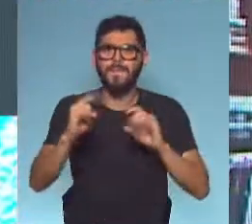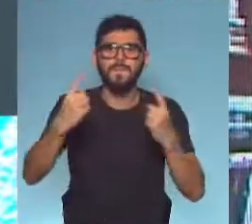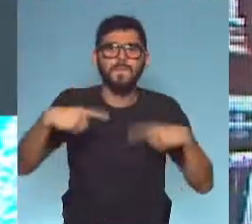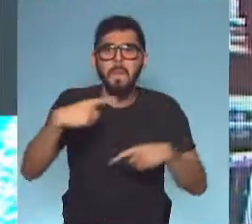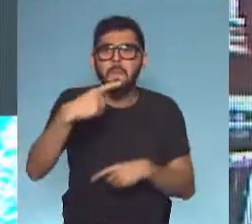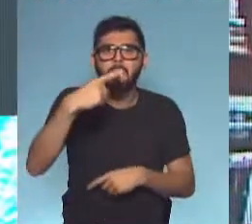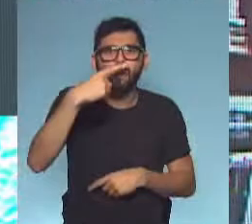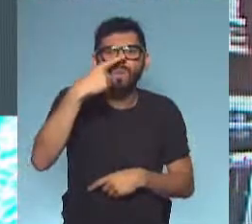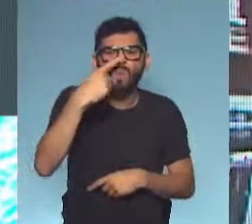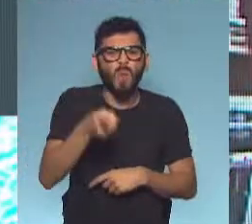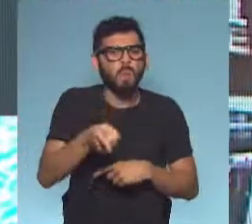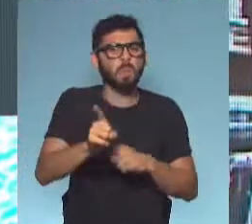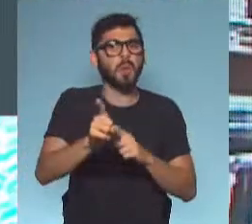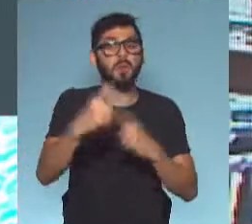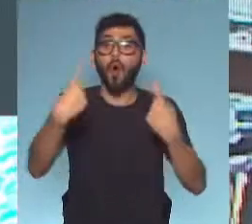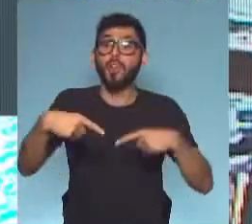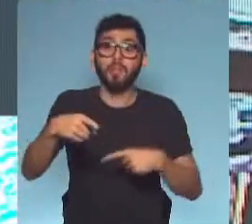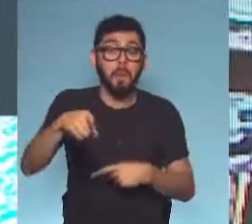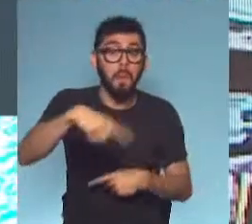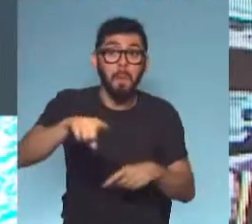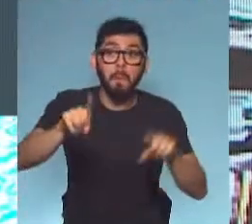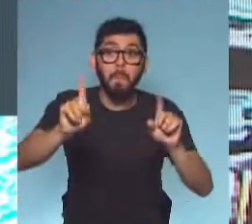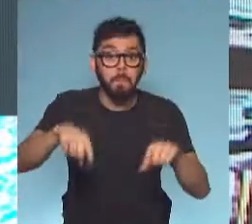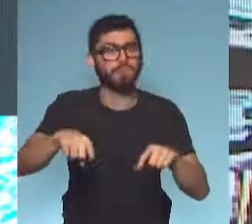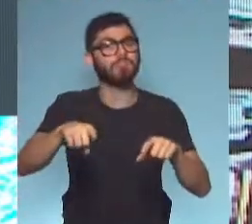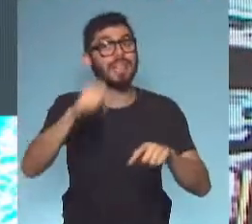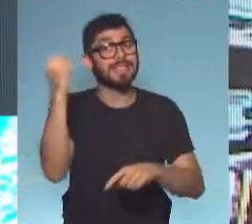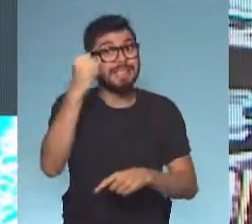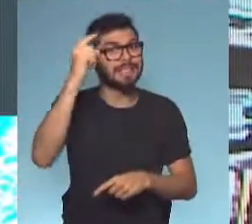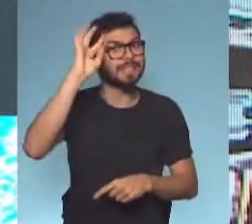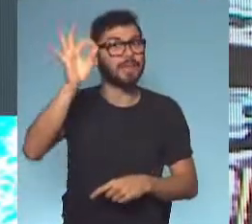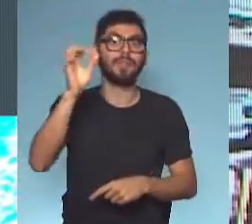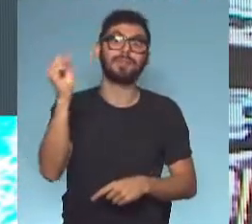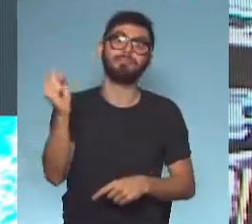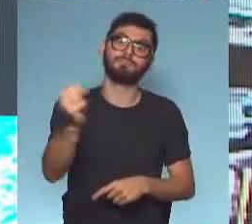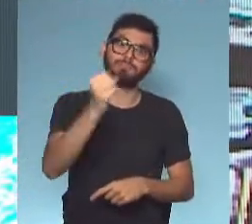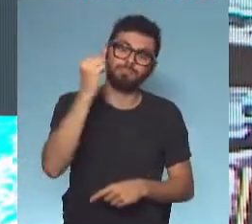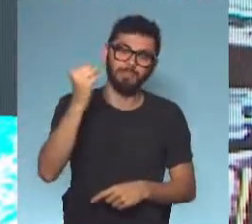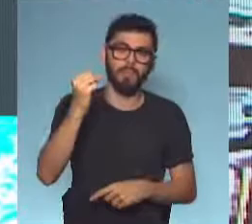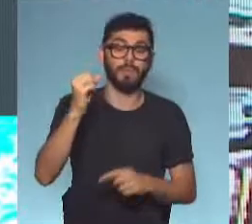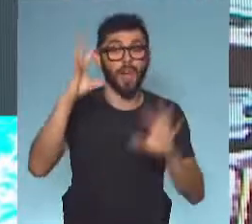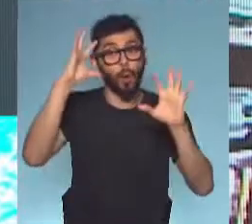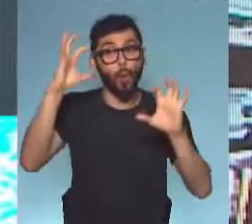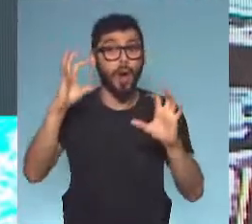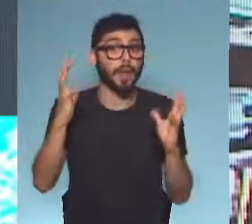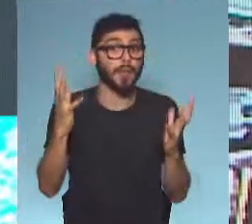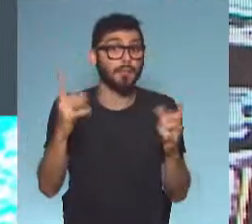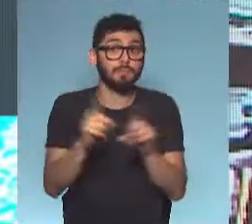curiosidades del pene, cosas que no sabíamos y que es importante que sepamos, recordemos, como en todos